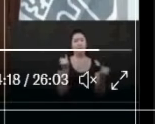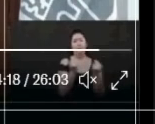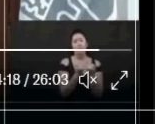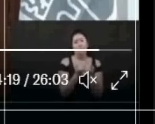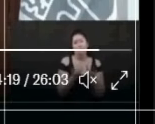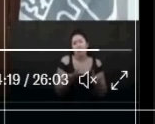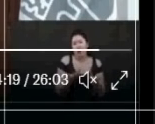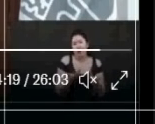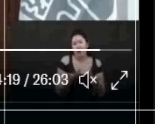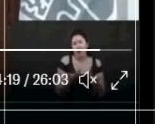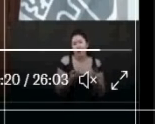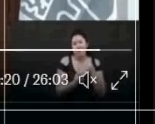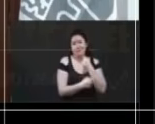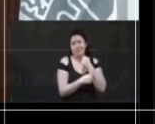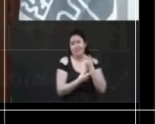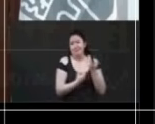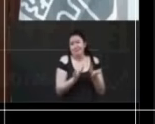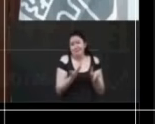erario.